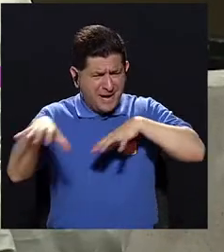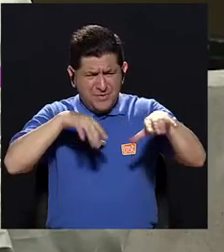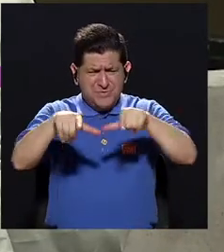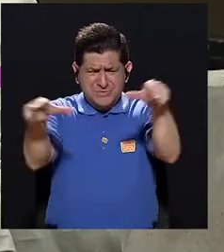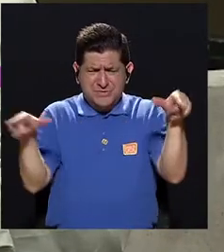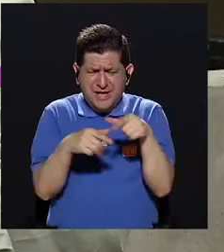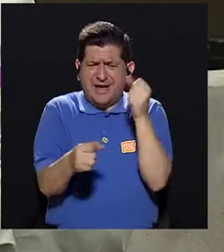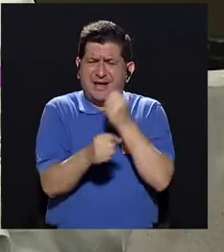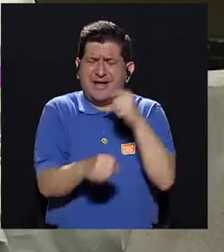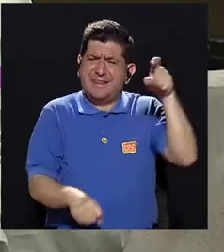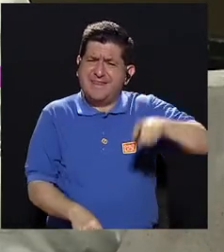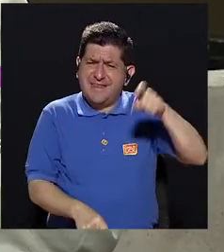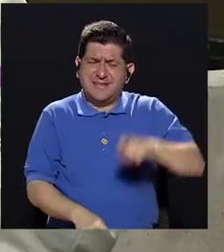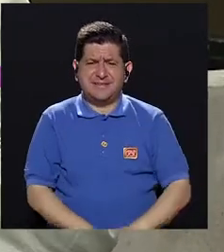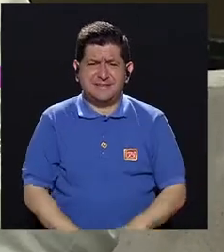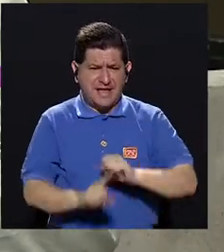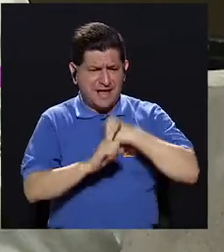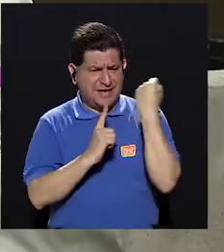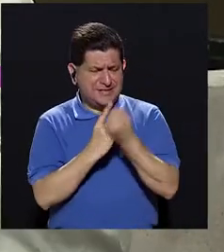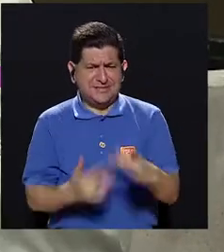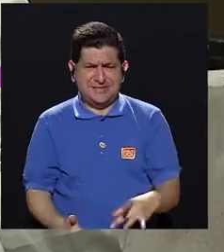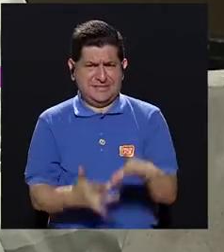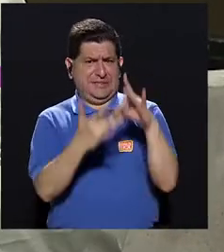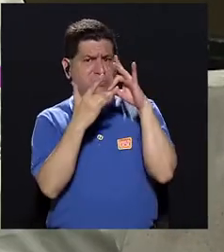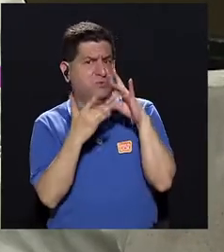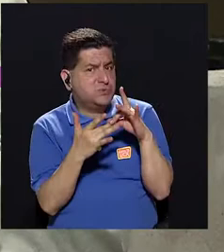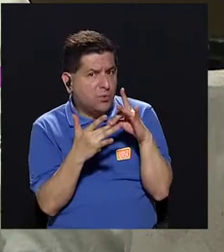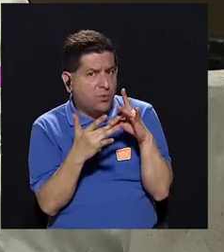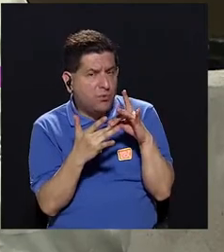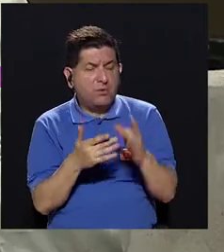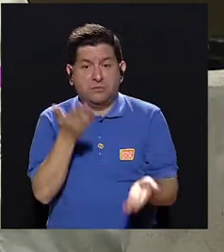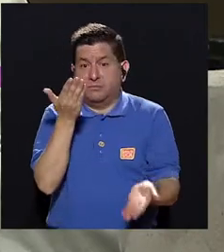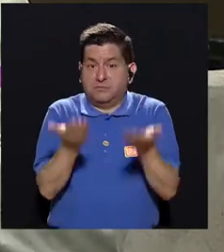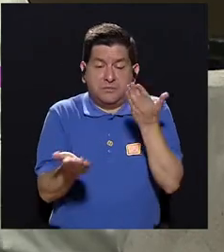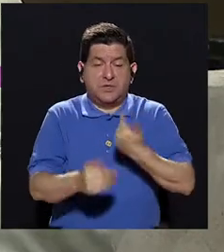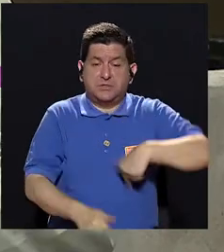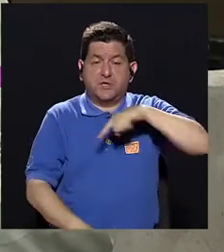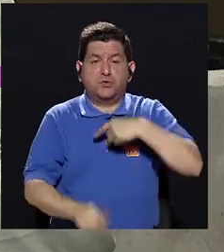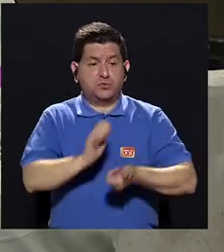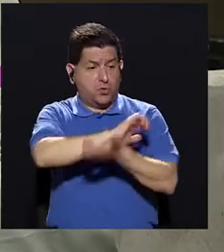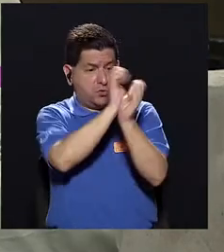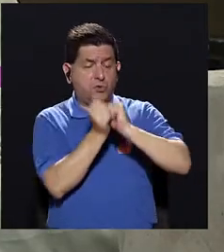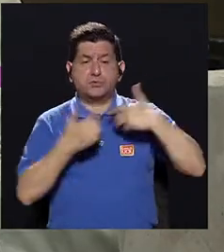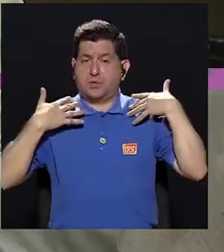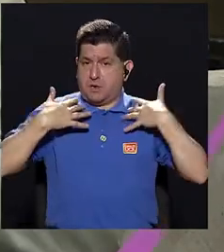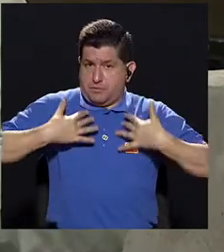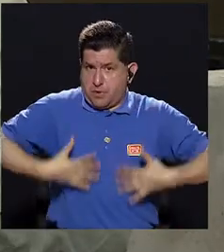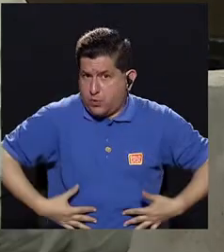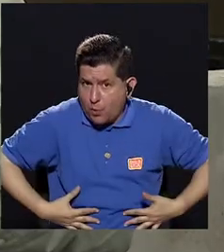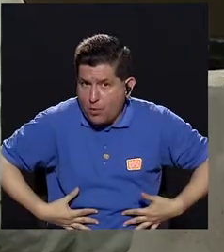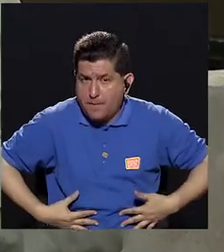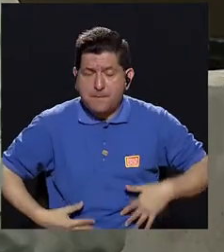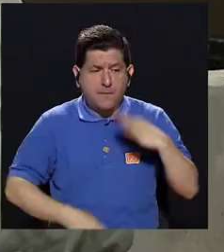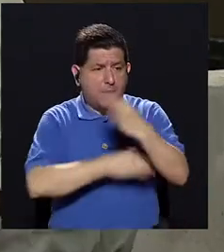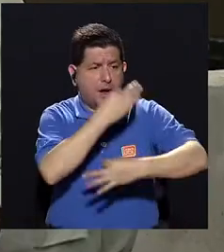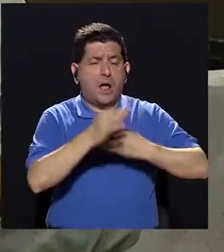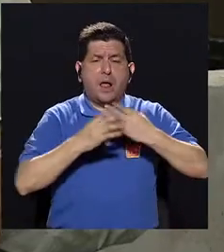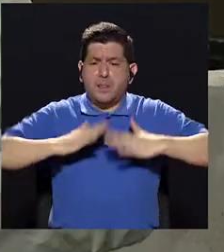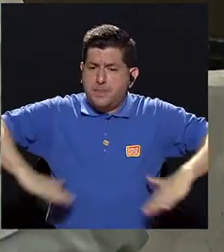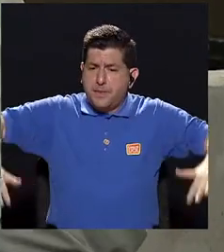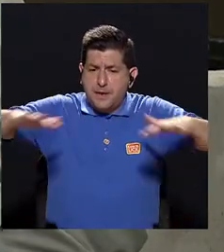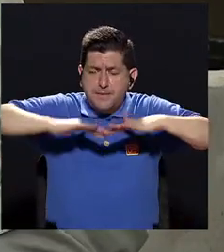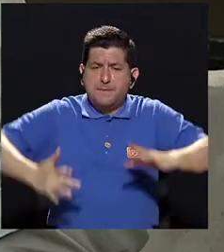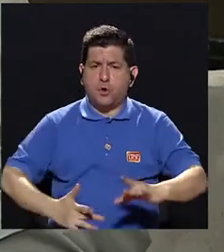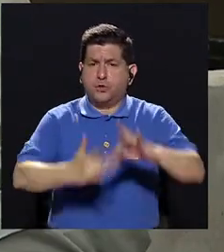activas en los lugares de trabajo necesitamos alguna condición especial, qué sé yo, estarnos cambiando de ropa, algún tipo de